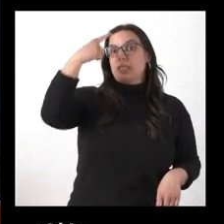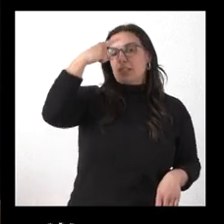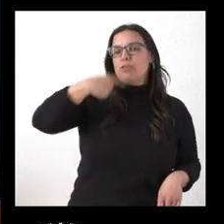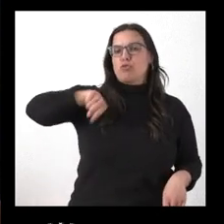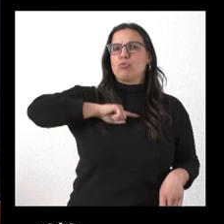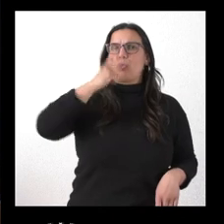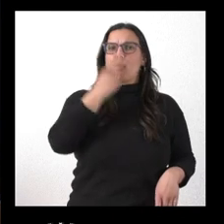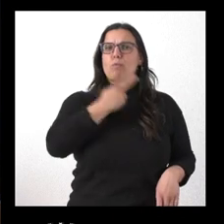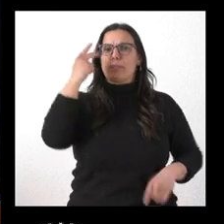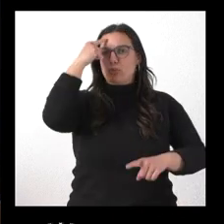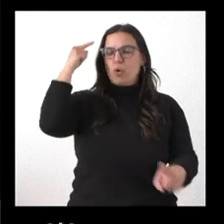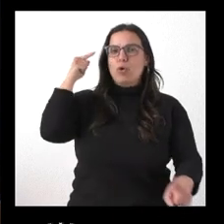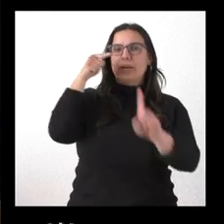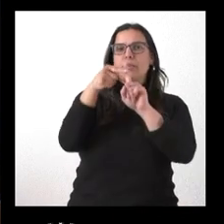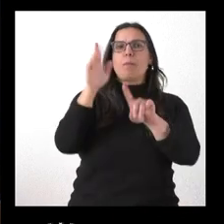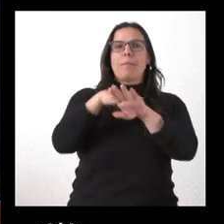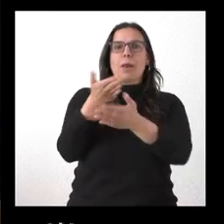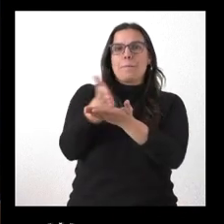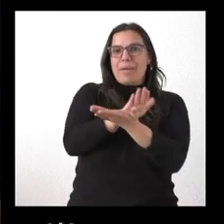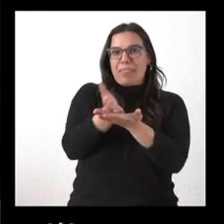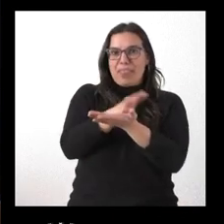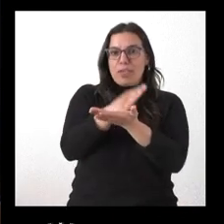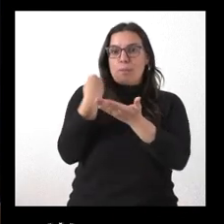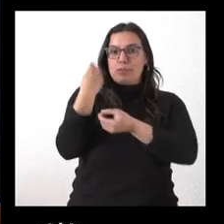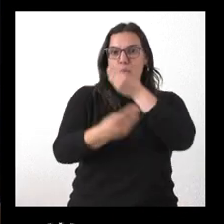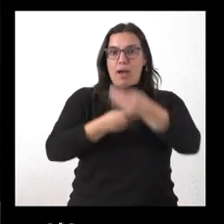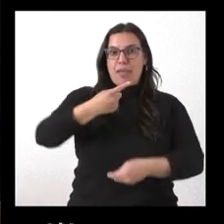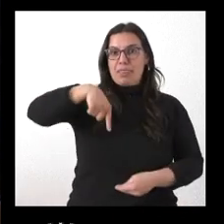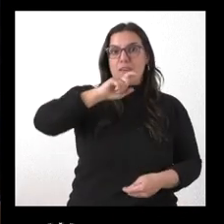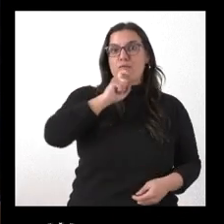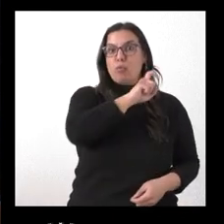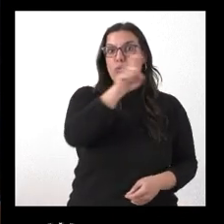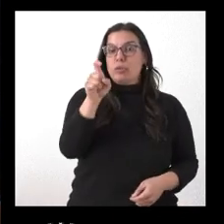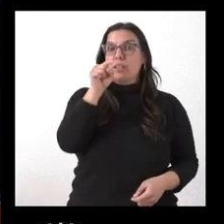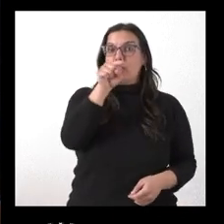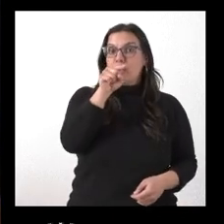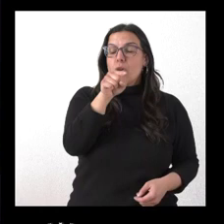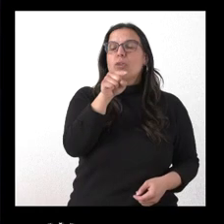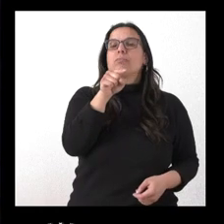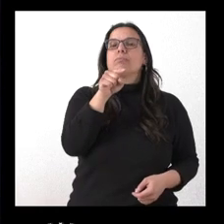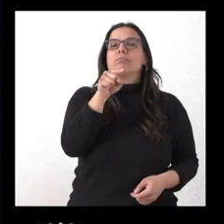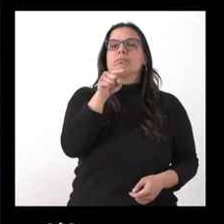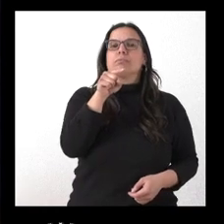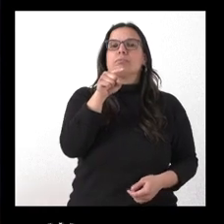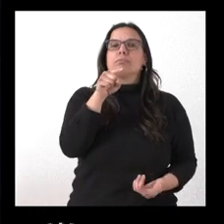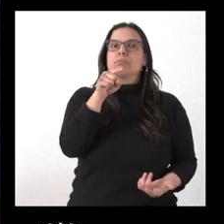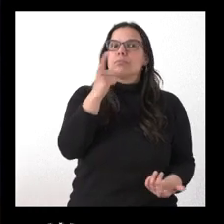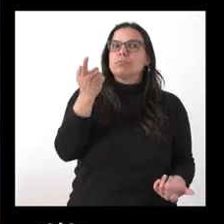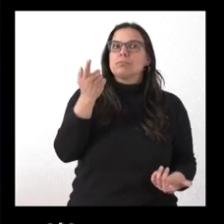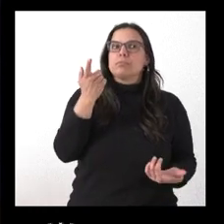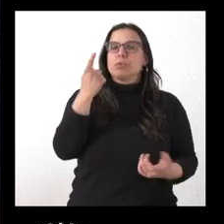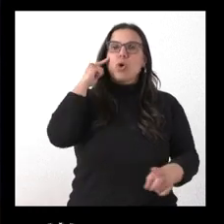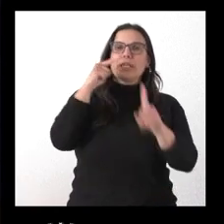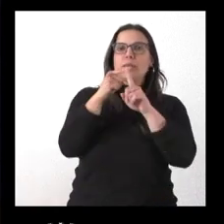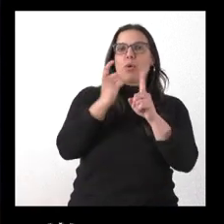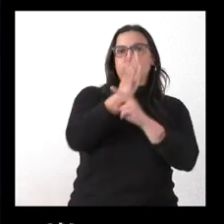relación con los objetivos de mediación que hace esta fundación a un doble a una doble finalidad